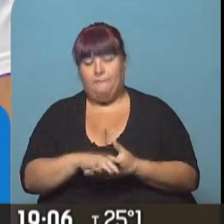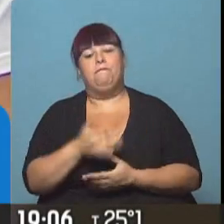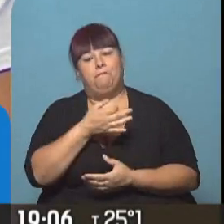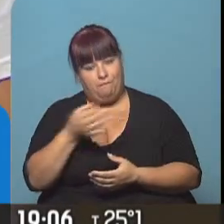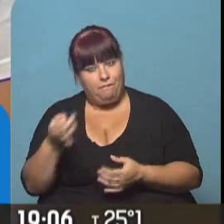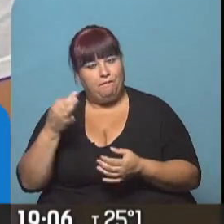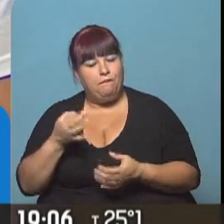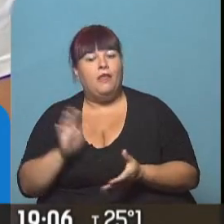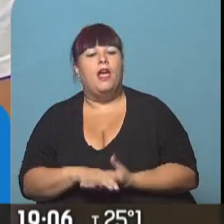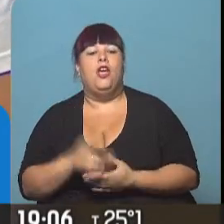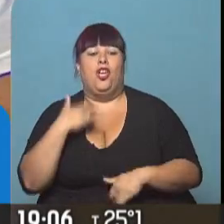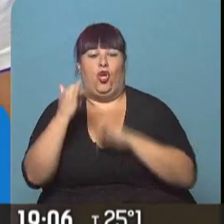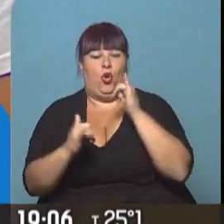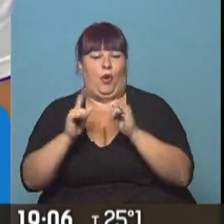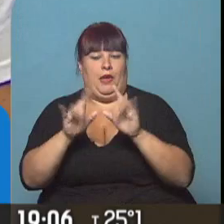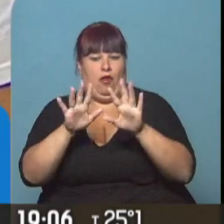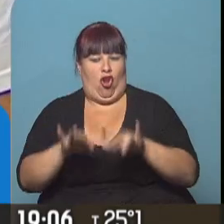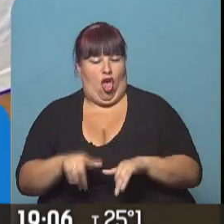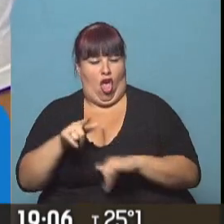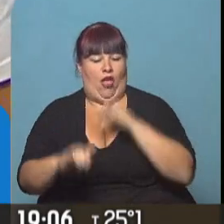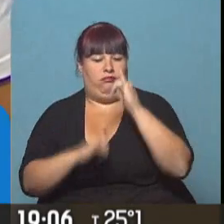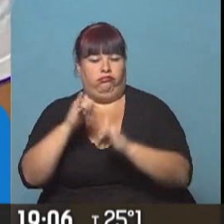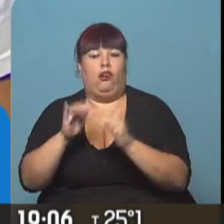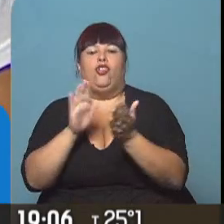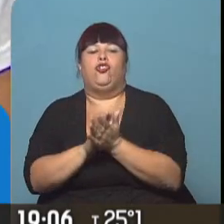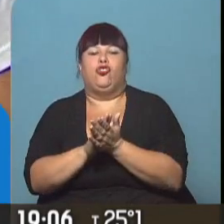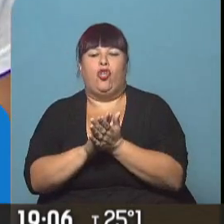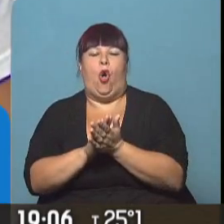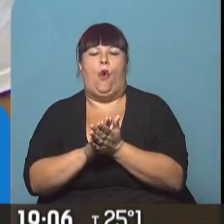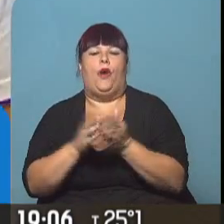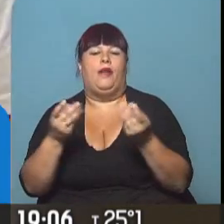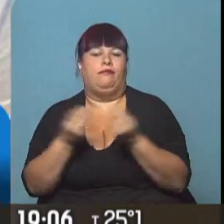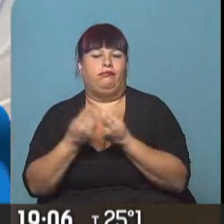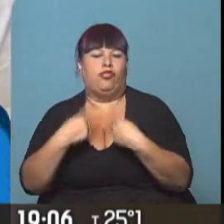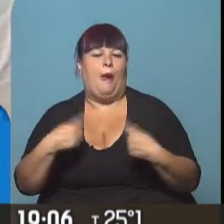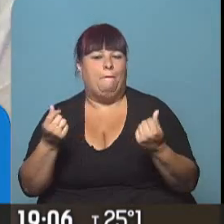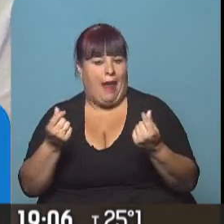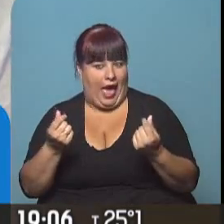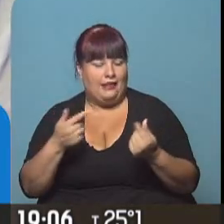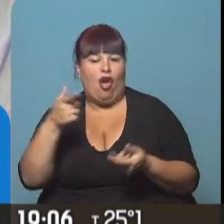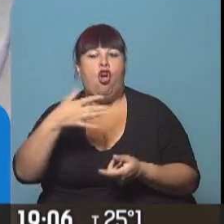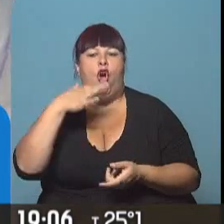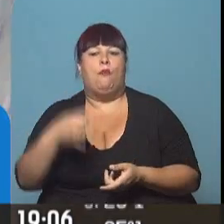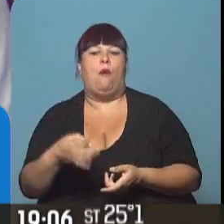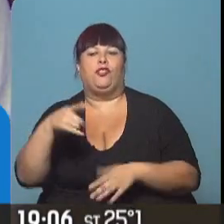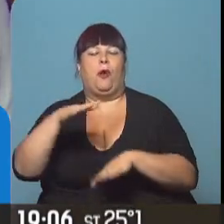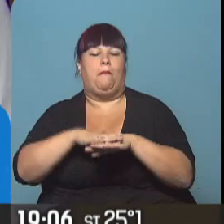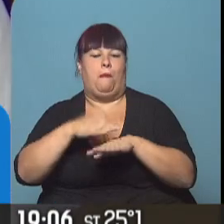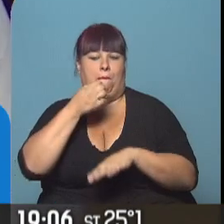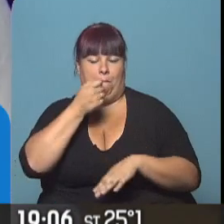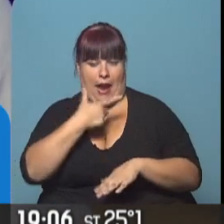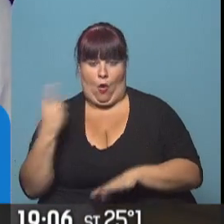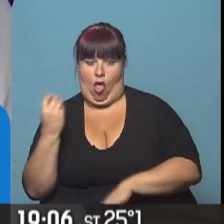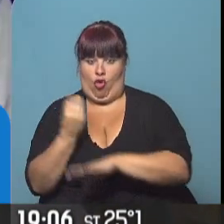Sí, básicamente lo que contamos en la nota tiene que ver con una cantidad de recursos que había comprometido Mauricio Macri